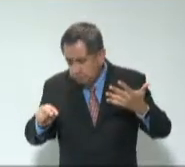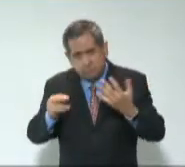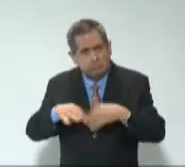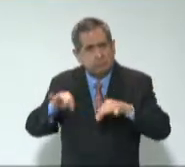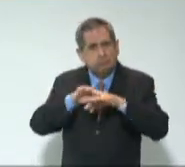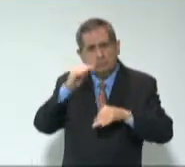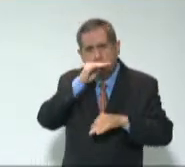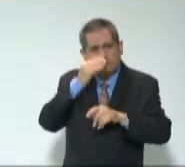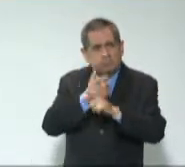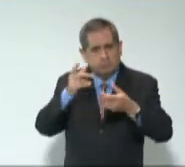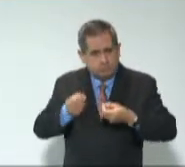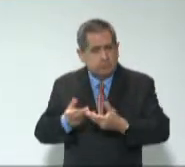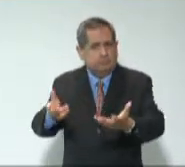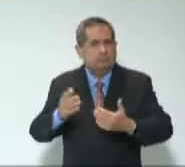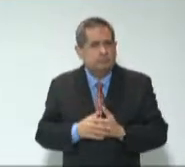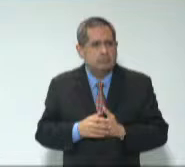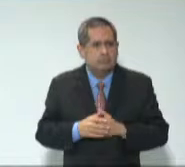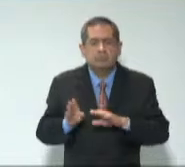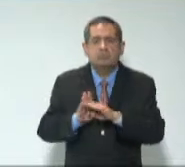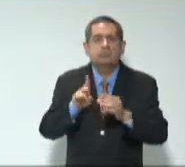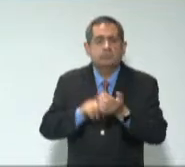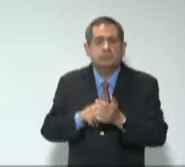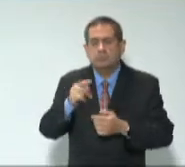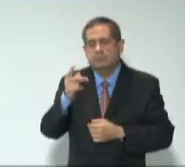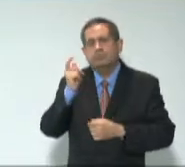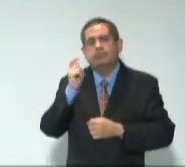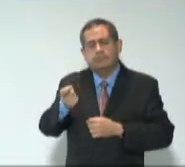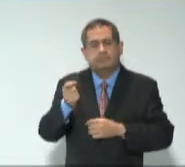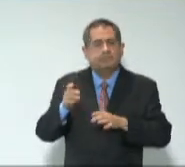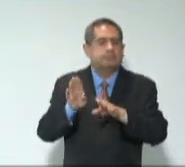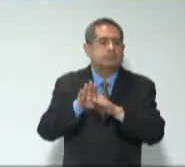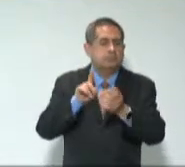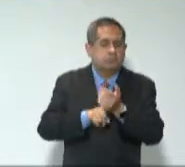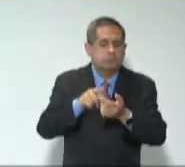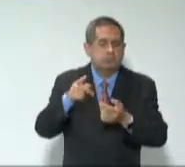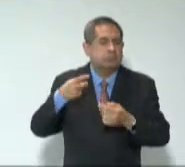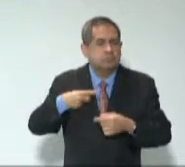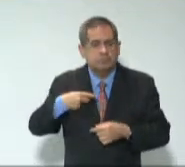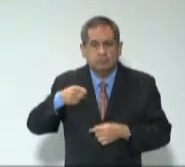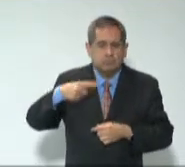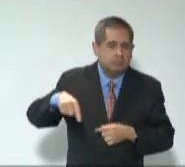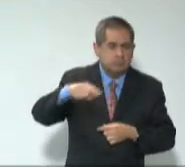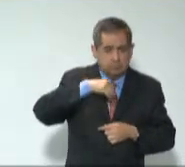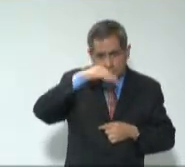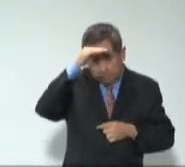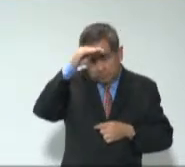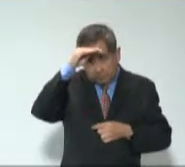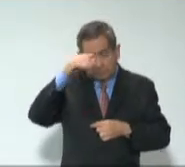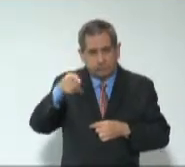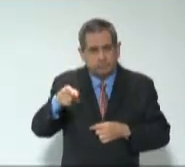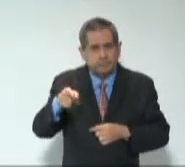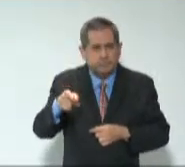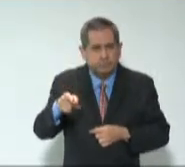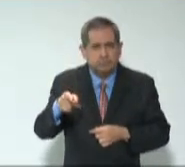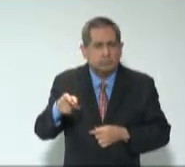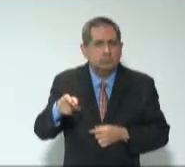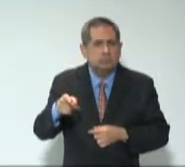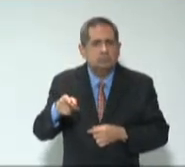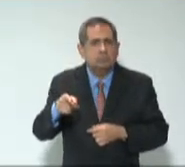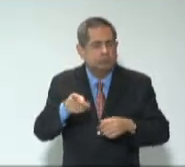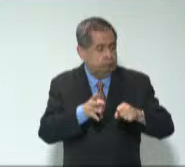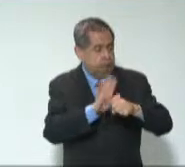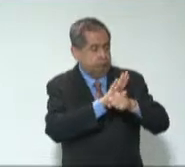pues ha habido eh dos ámbitos sobre los que durante la pandemia se ha hecho un un hincapié